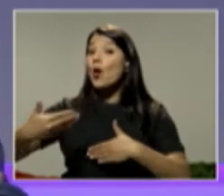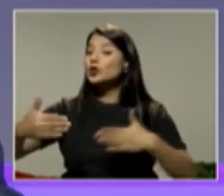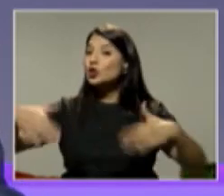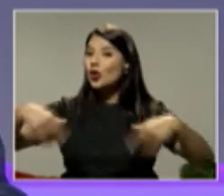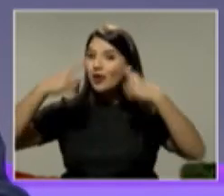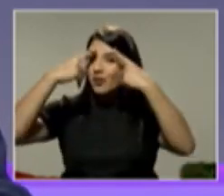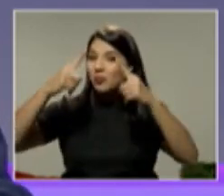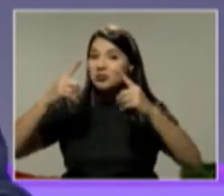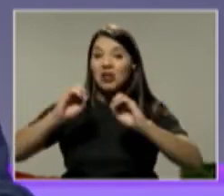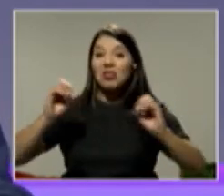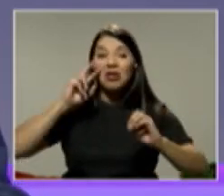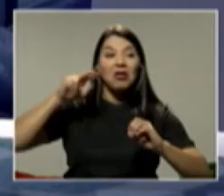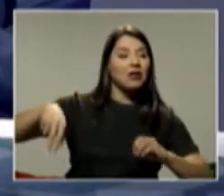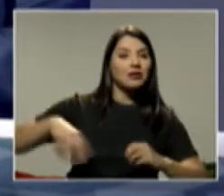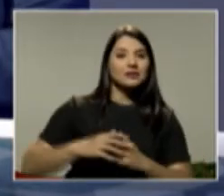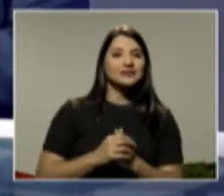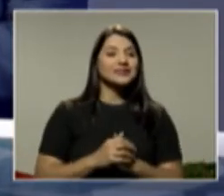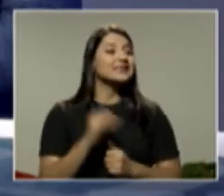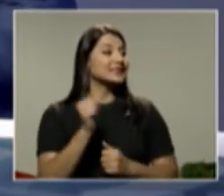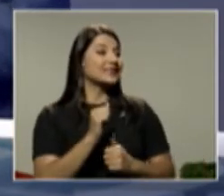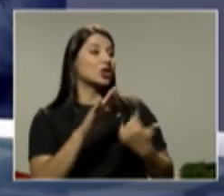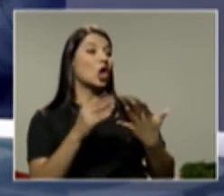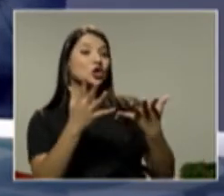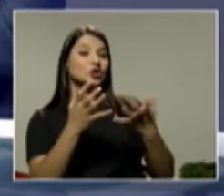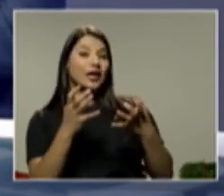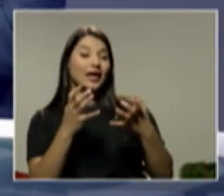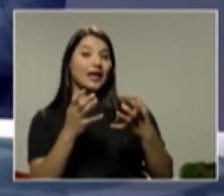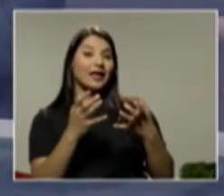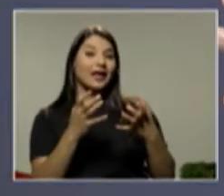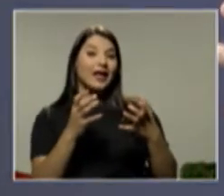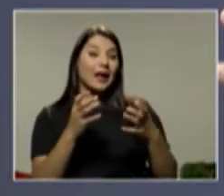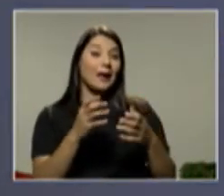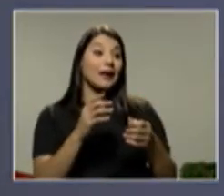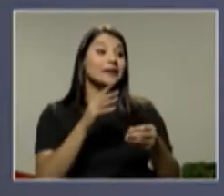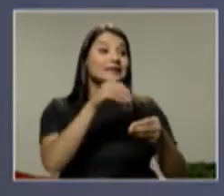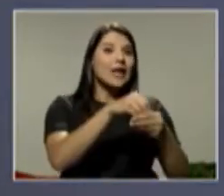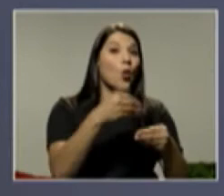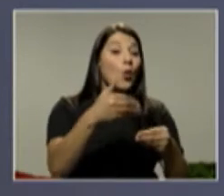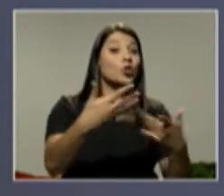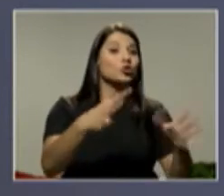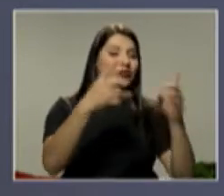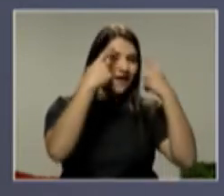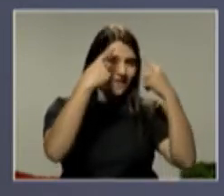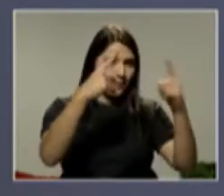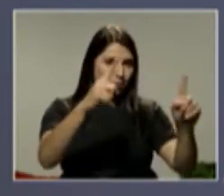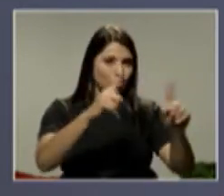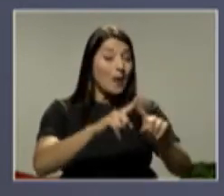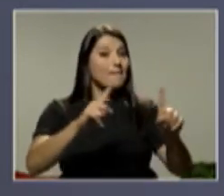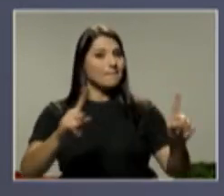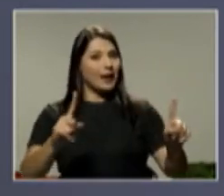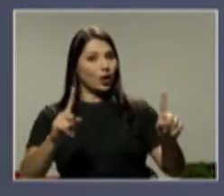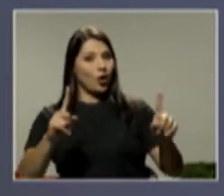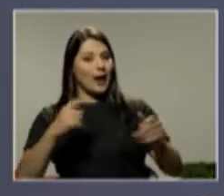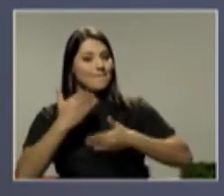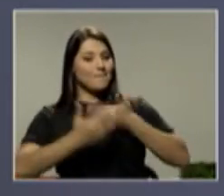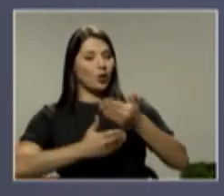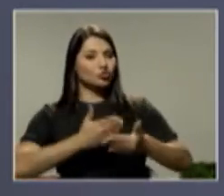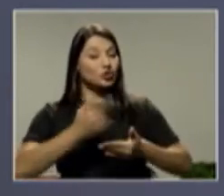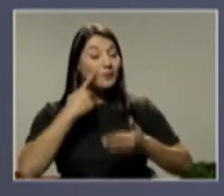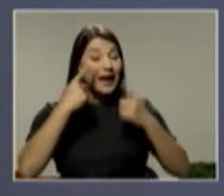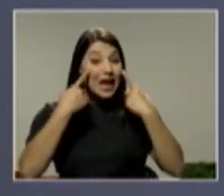los vuelve a ver. Todos quieren salir en la foto cuando ya el atleta es famoso. El tema es que para que llegue a ser famoso